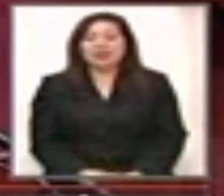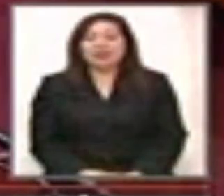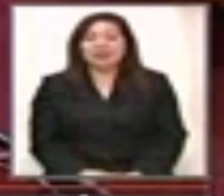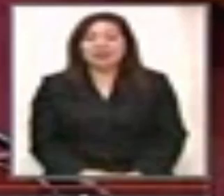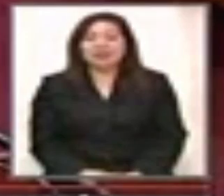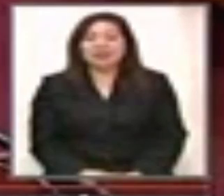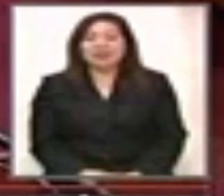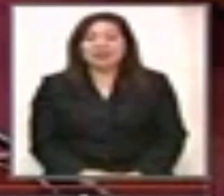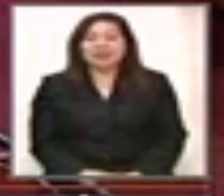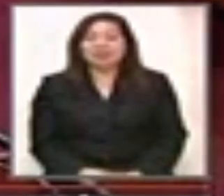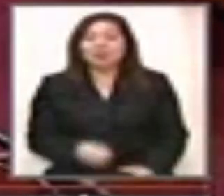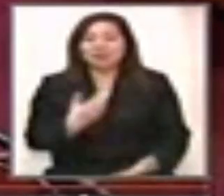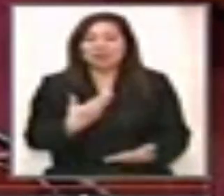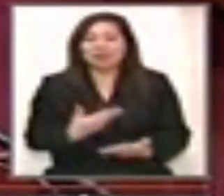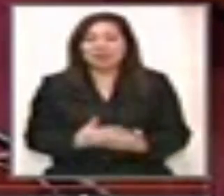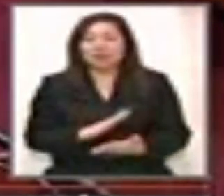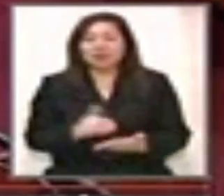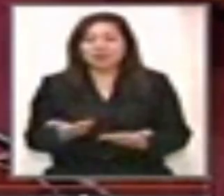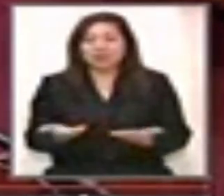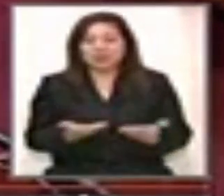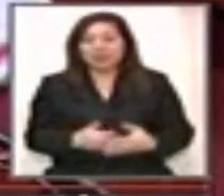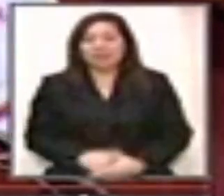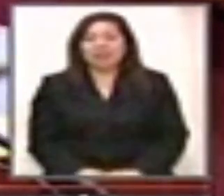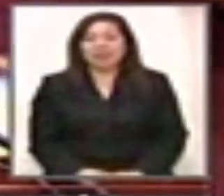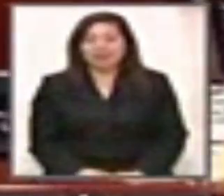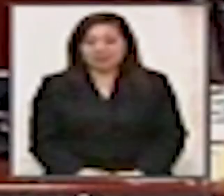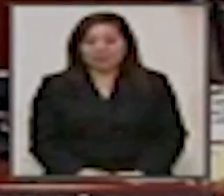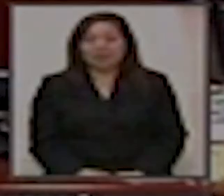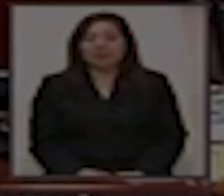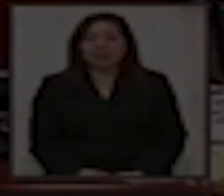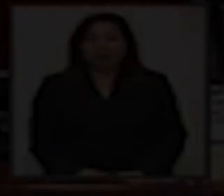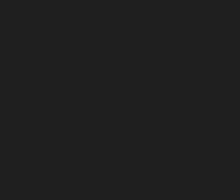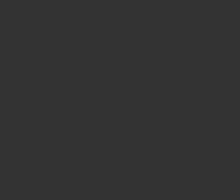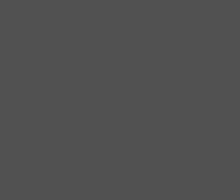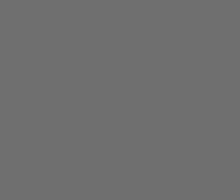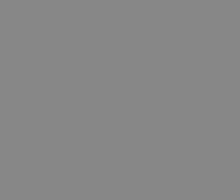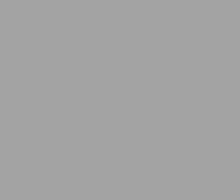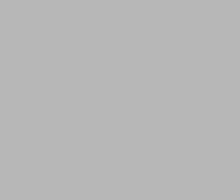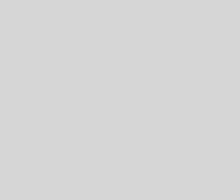muchísimas gracias a todos ustedes. Gracias, señora ministra.